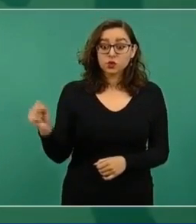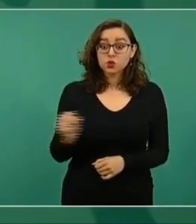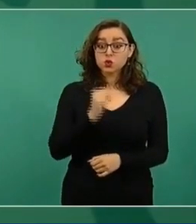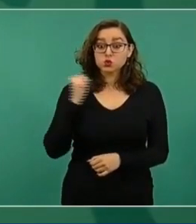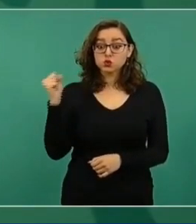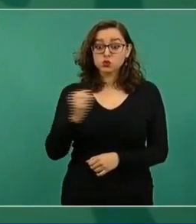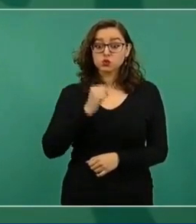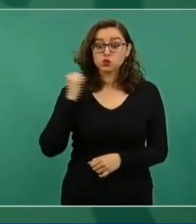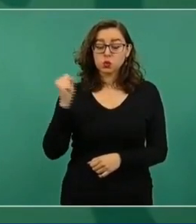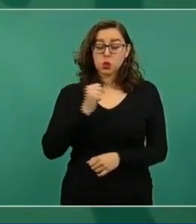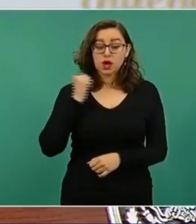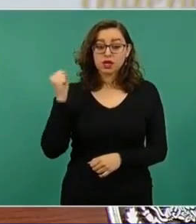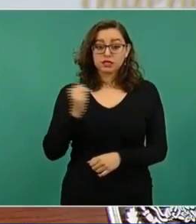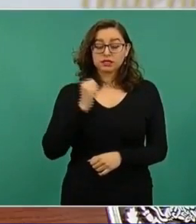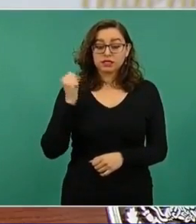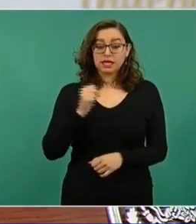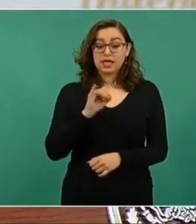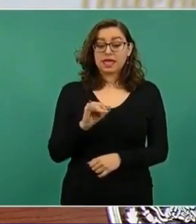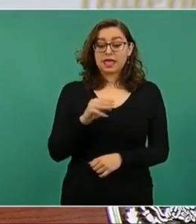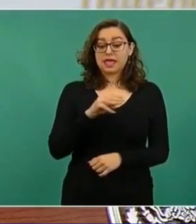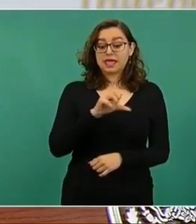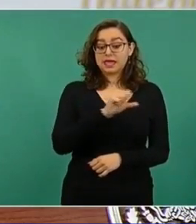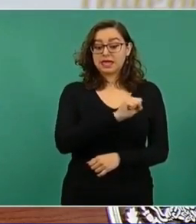hace 40 años, IMSS,